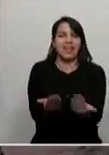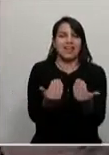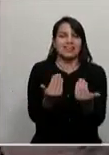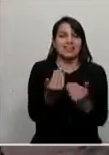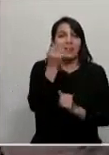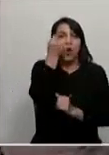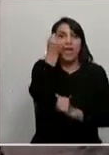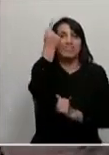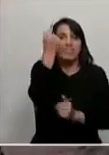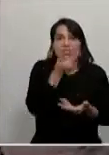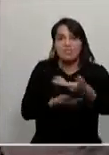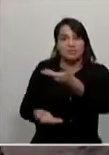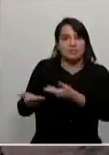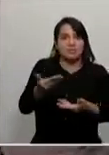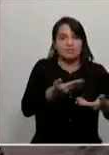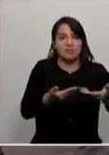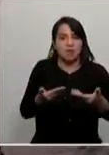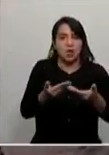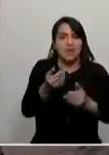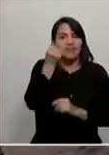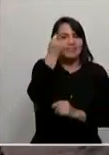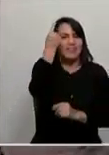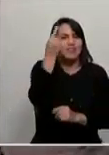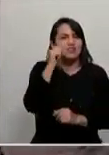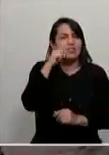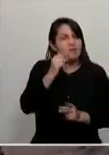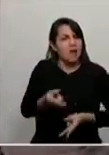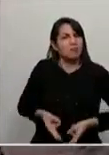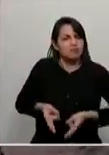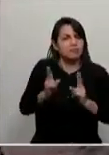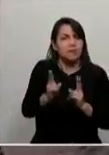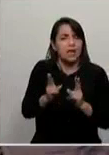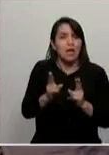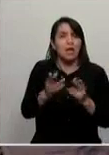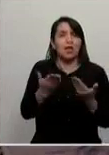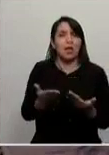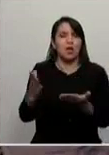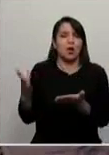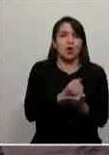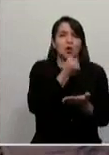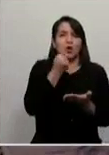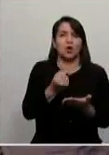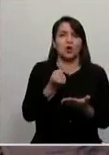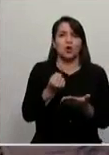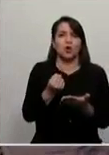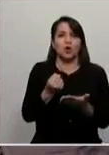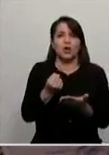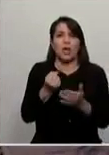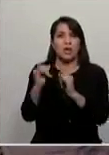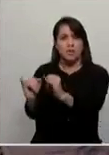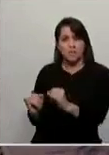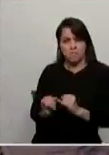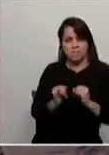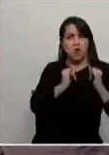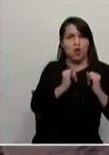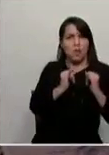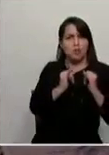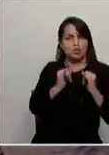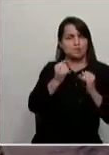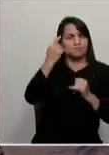Sí, 4 de julio, así va a ser. Sí, el cronograma sigue igual, pero debería seguir igual. Muy bien, muchas gracias, Valentina. Un abrazo a la distancia, que esté muy bien, ¿eh?